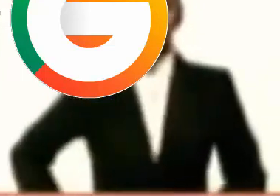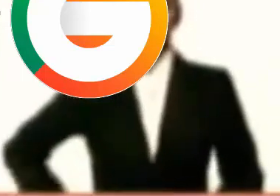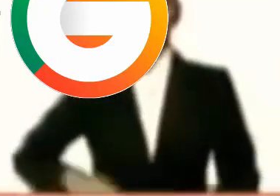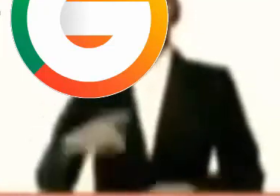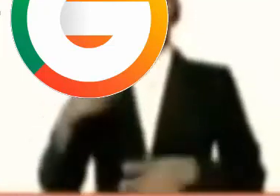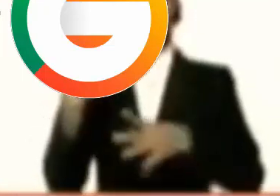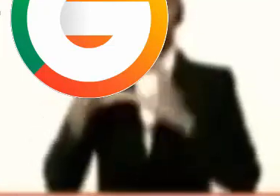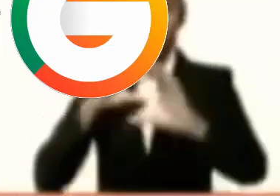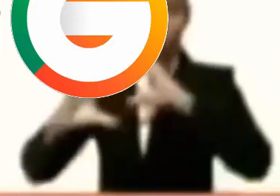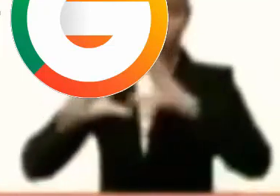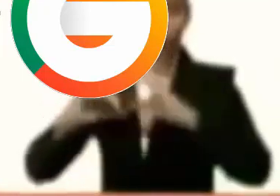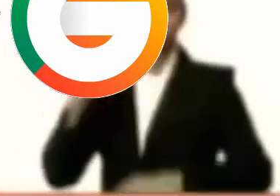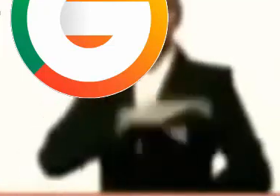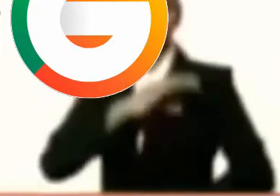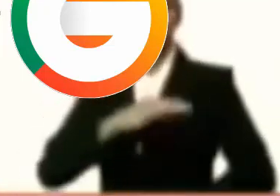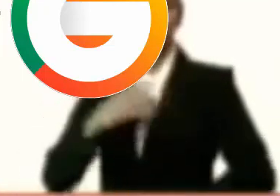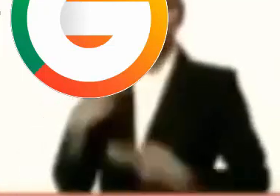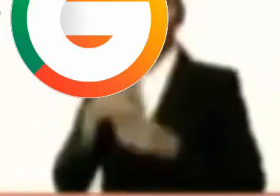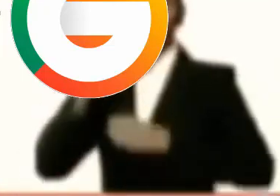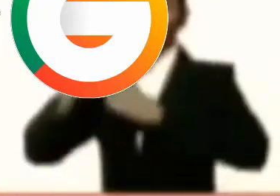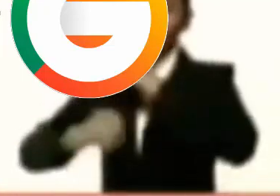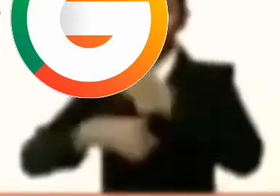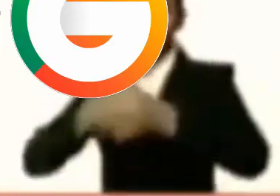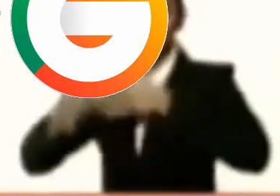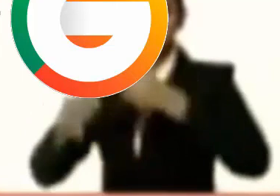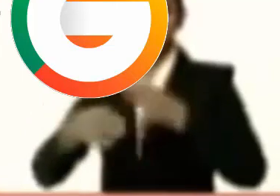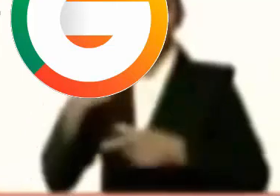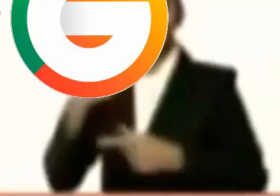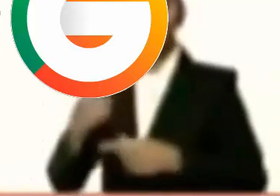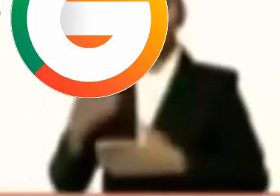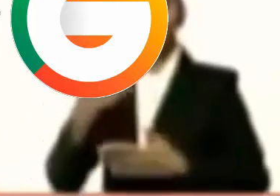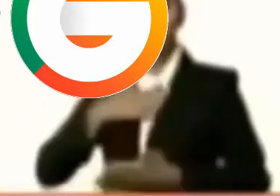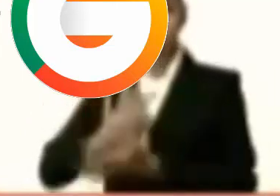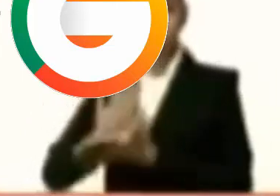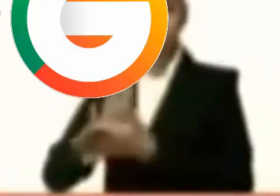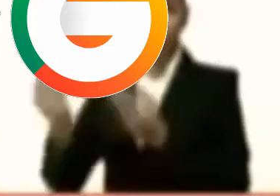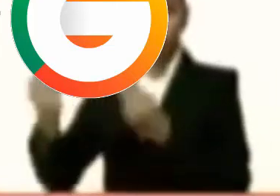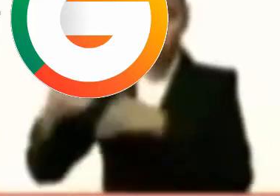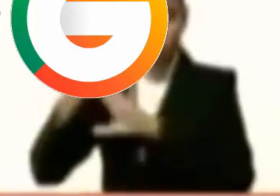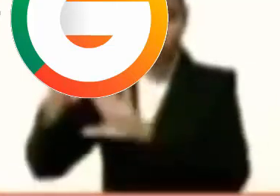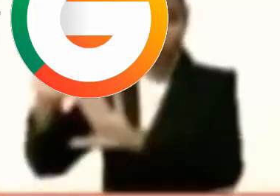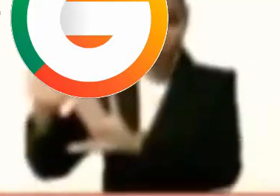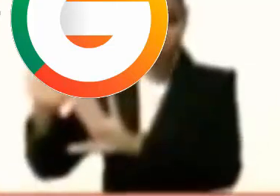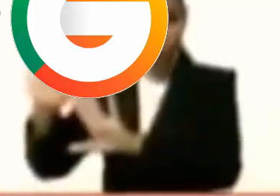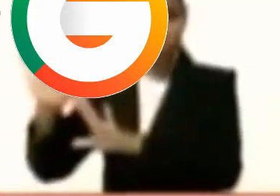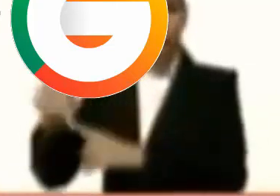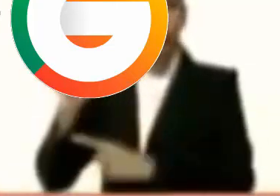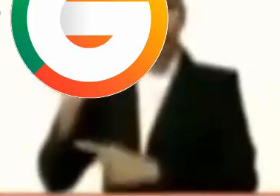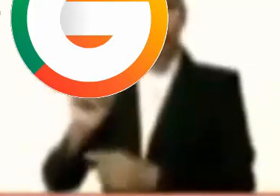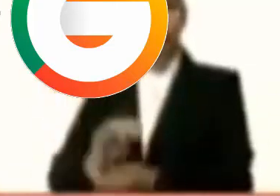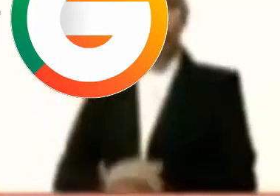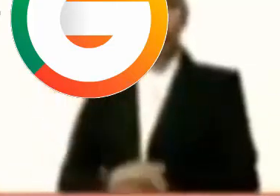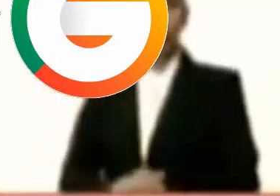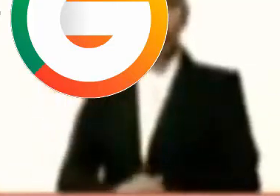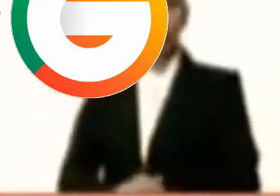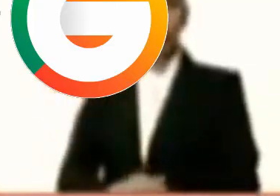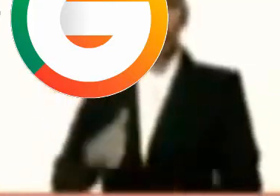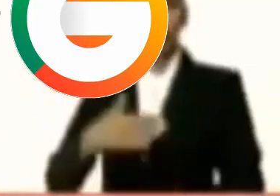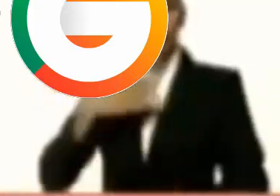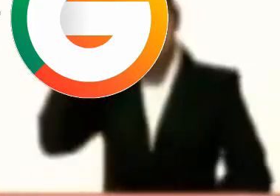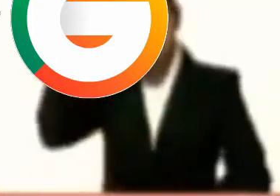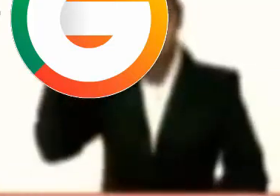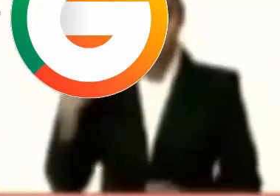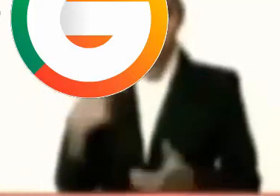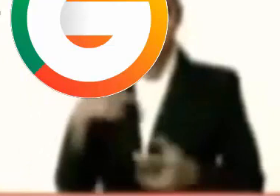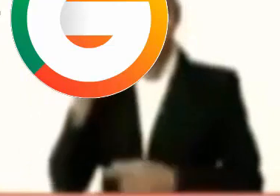y movimientos sociales declaran su tregua al gobierno. En Afganistán, los talibanes declaran